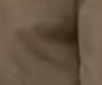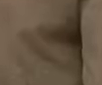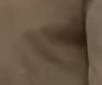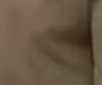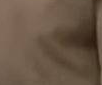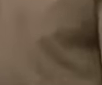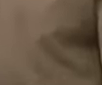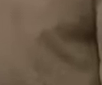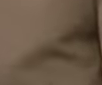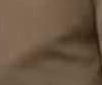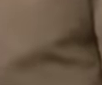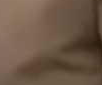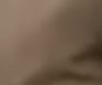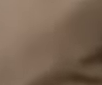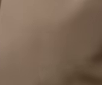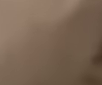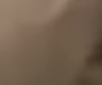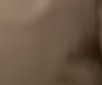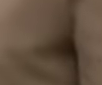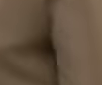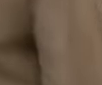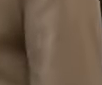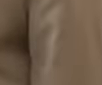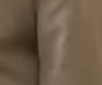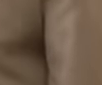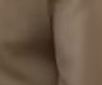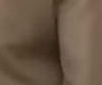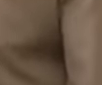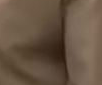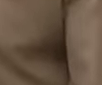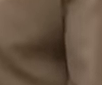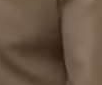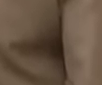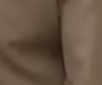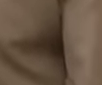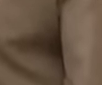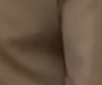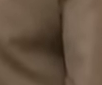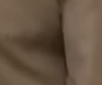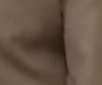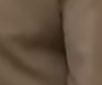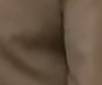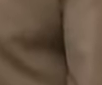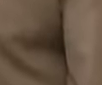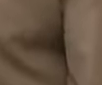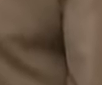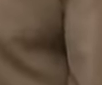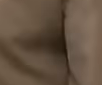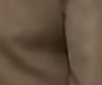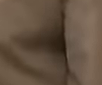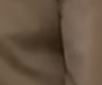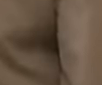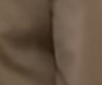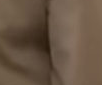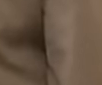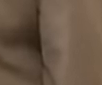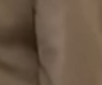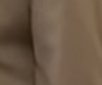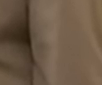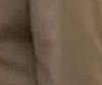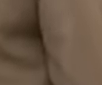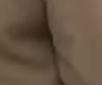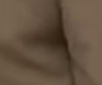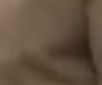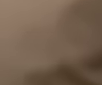Píritu del estado Anzoátegui, quien se describe como un defensor de la democracia y del voto. Méndez destacaba lo que para